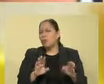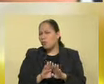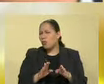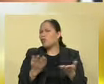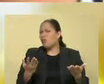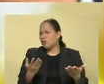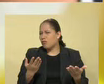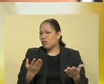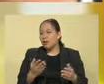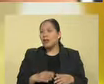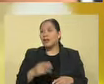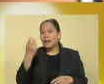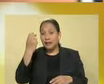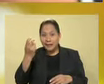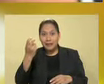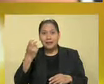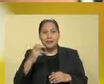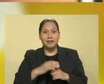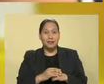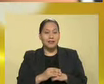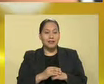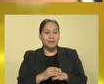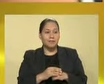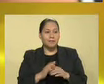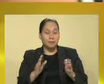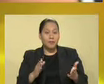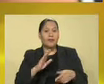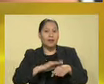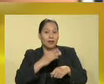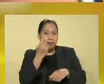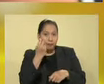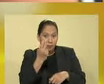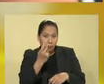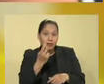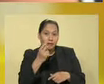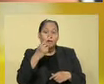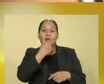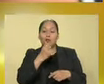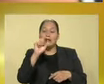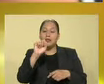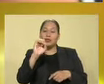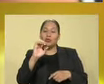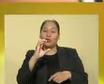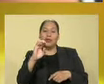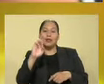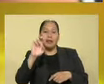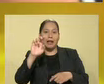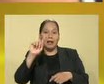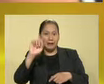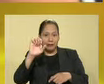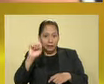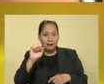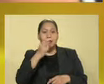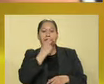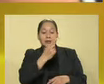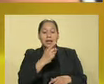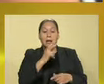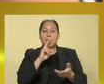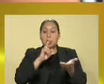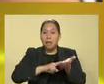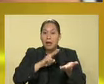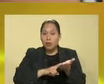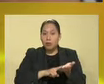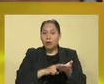todo eso? ¡Vaya, qué excelente! Por eso Sócrates demuestra que los valores